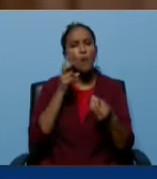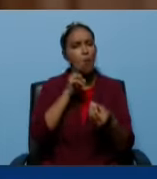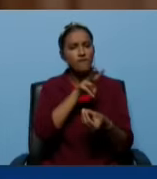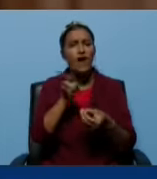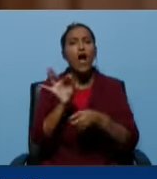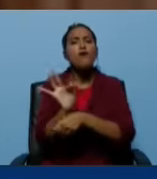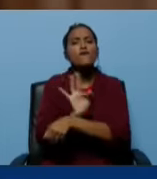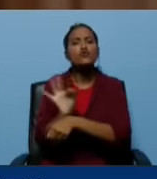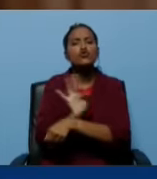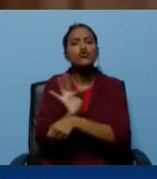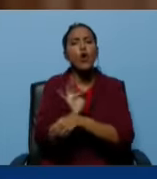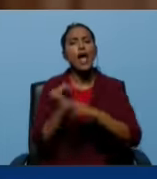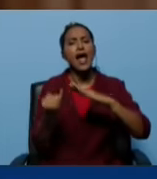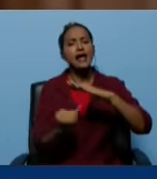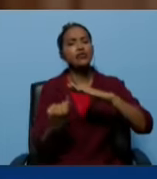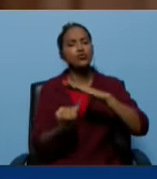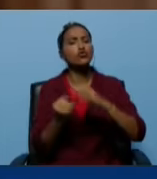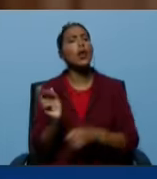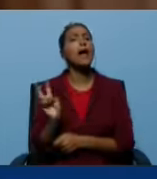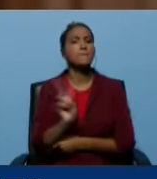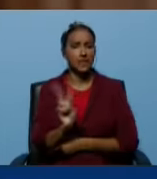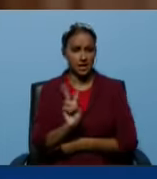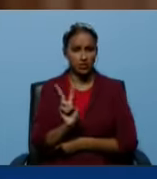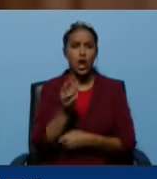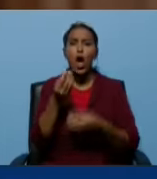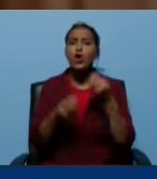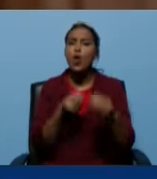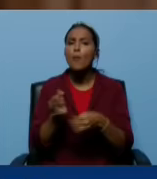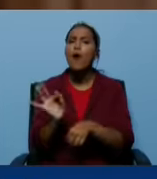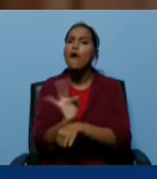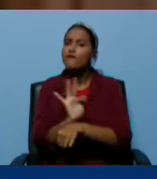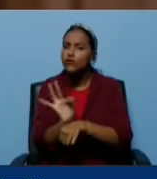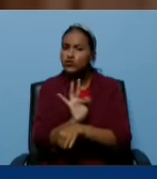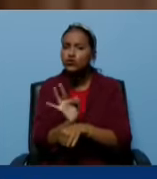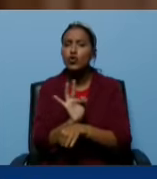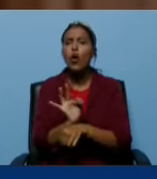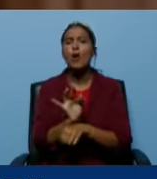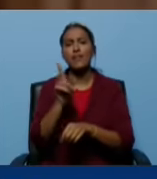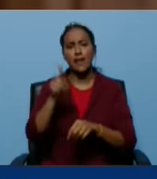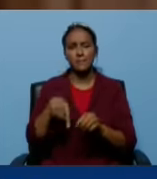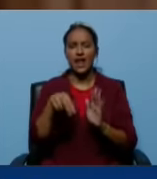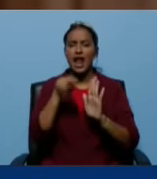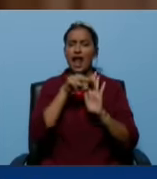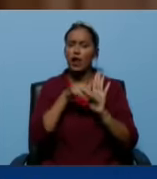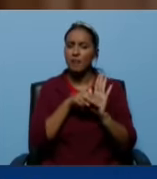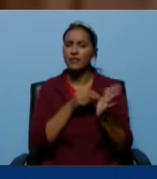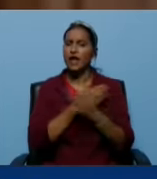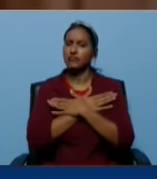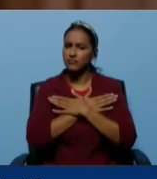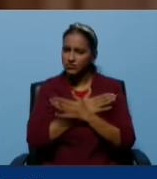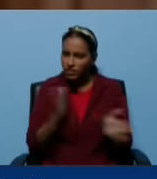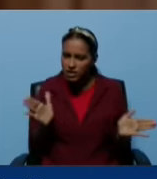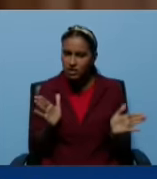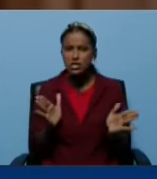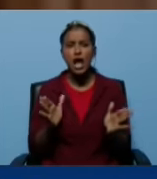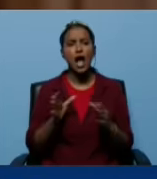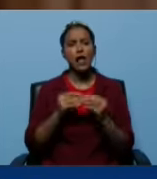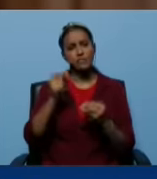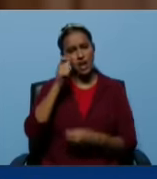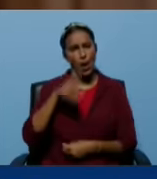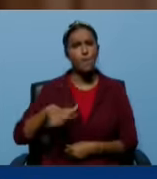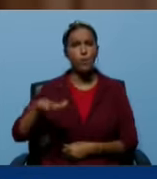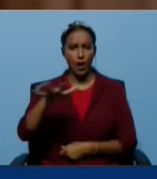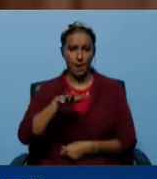instituciones en Venezuela y cómo funciona además ese principio de soberanía, de autodeterminación de los pueblos, que es lo